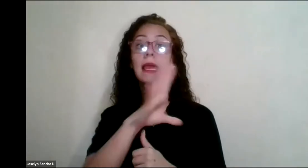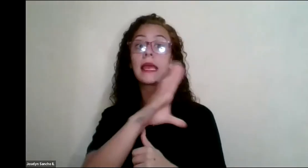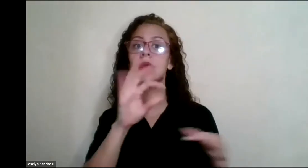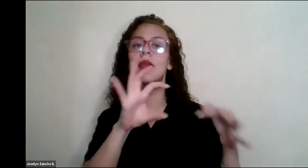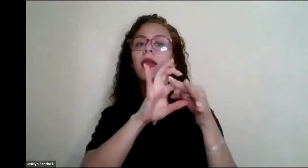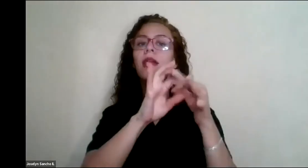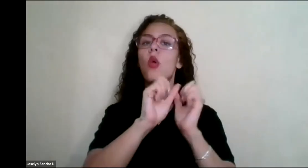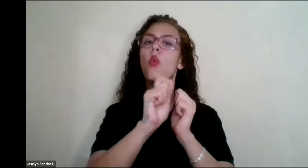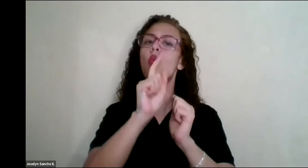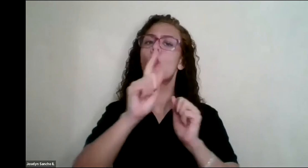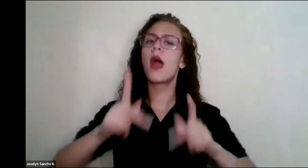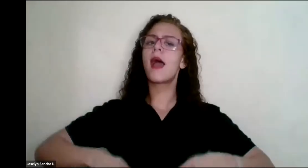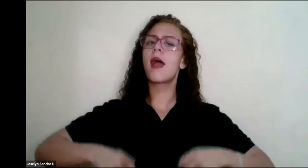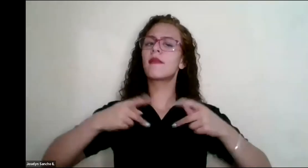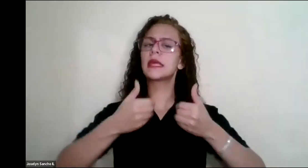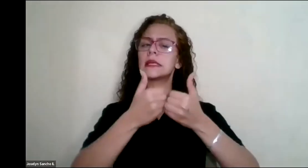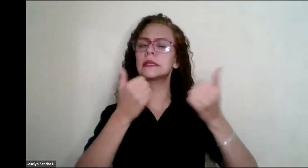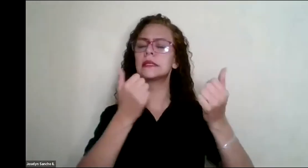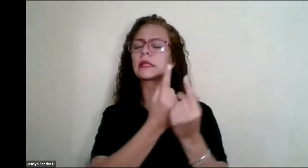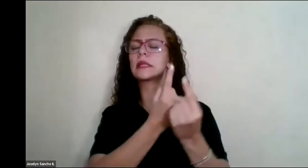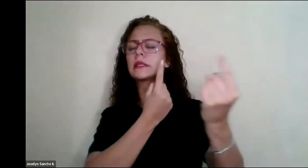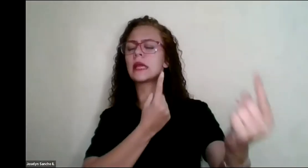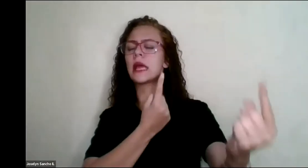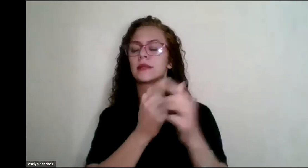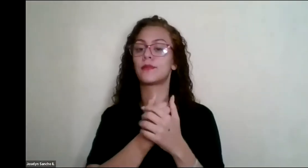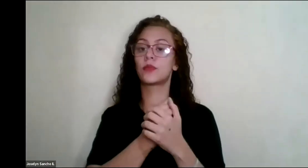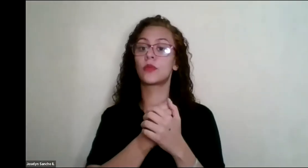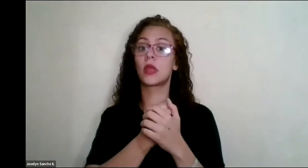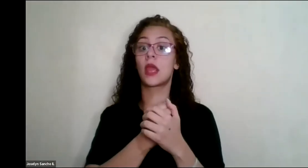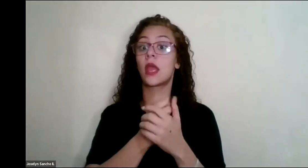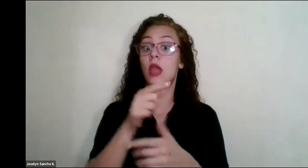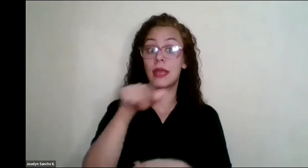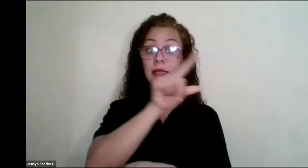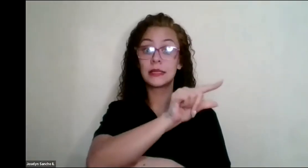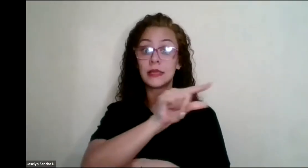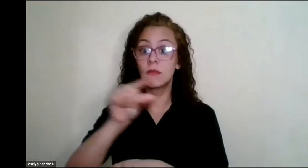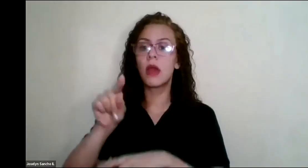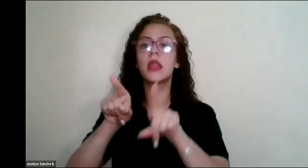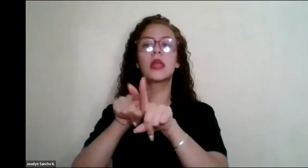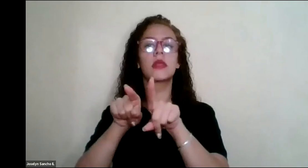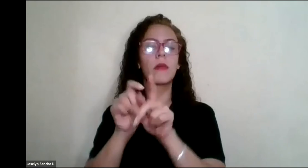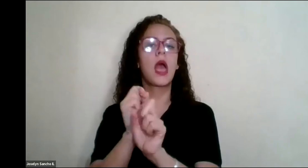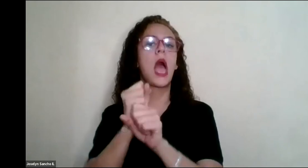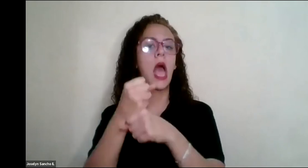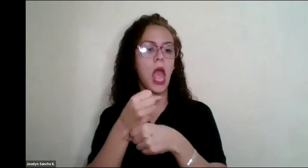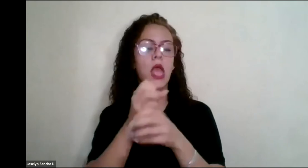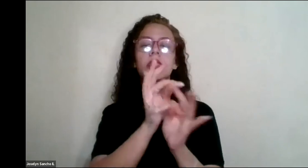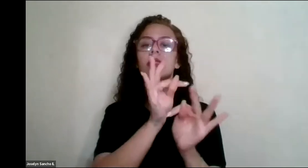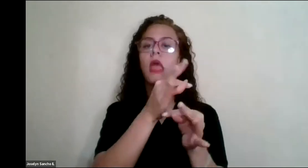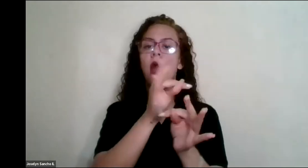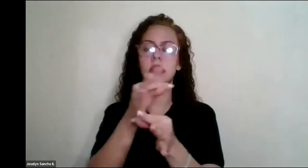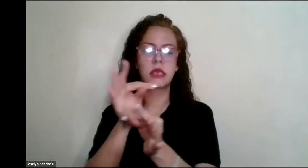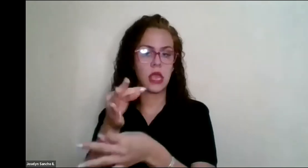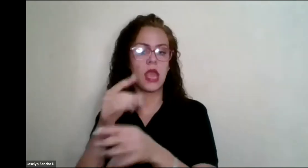relacionados con una vida sin distancia. Durante la semana también se estarán llevando a cabo talleres de